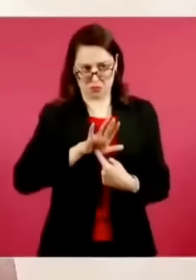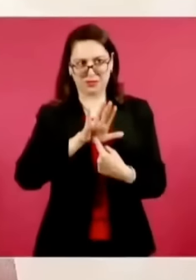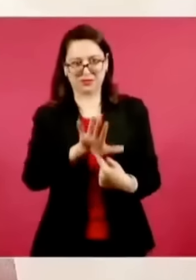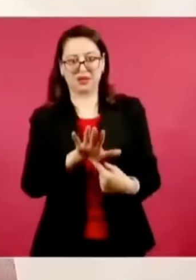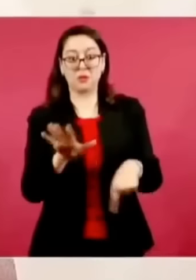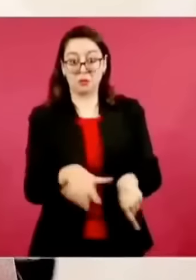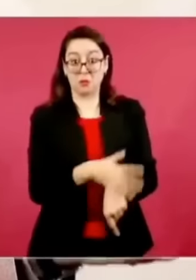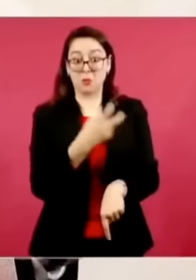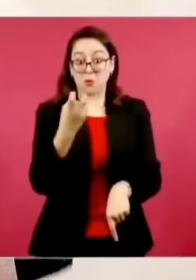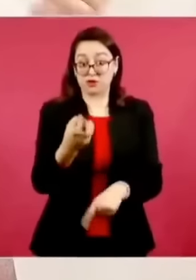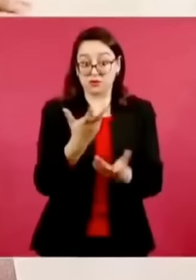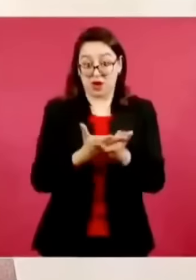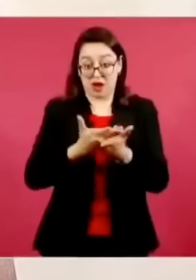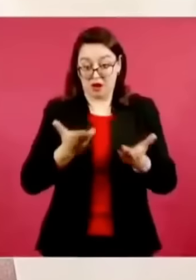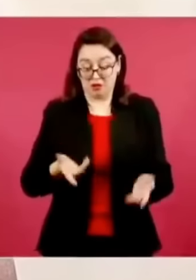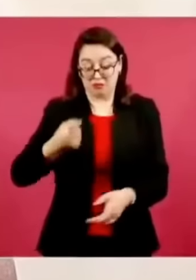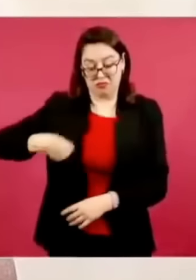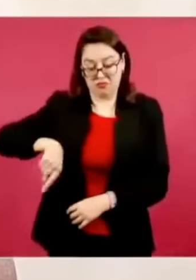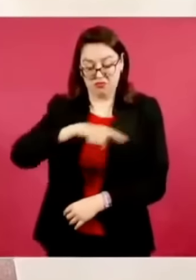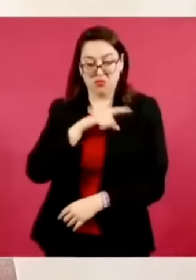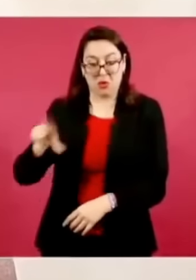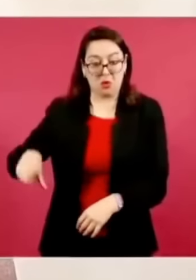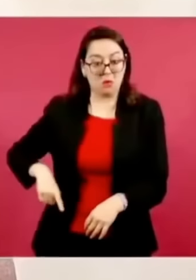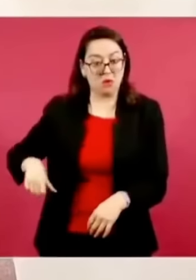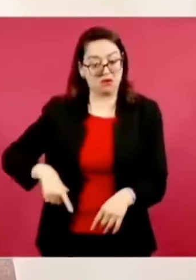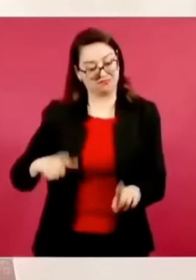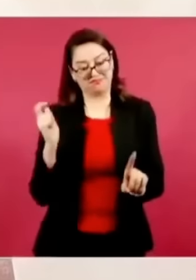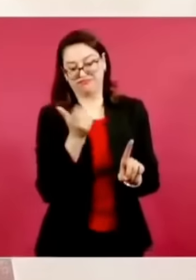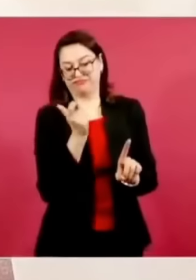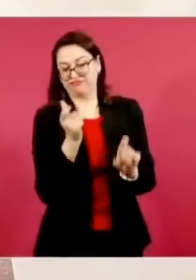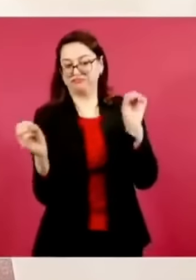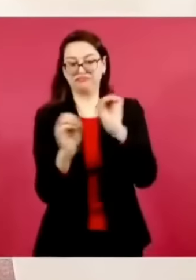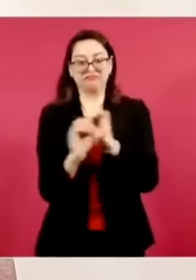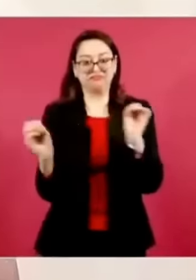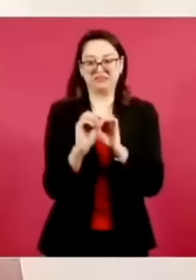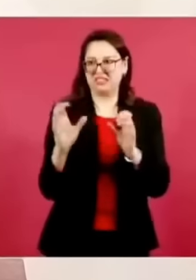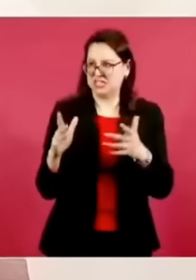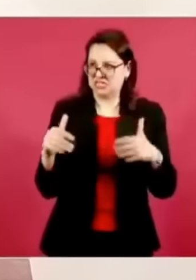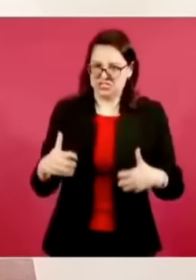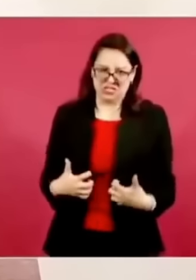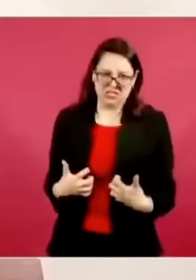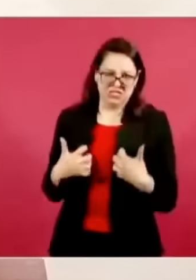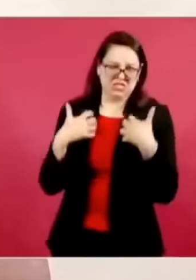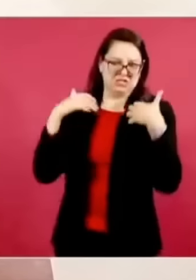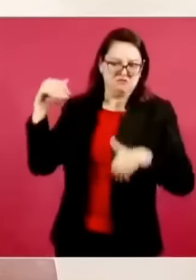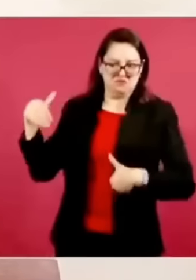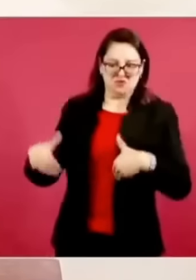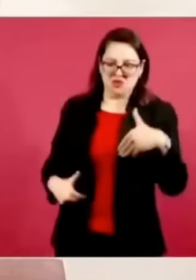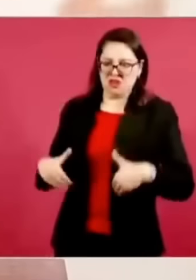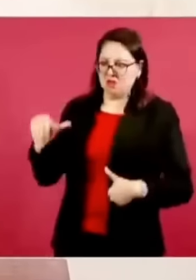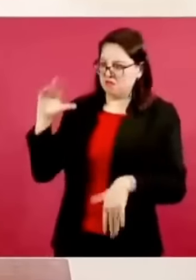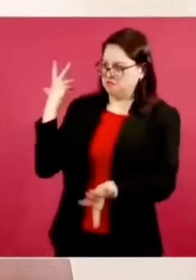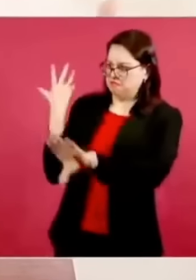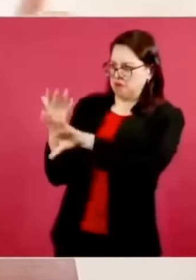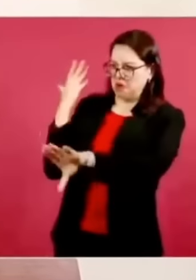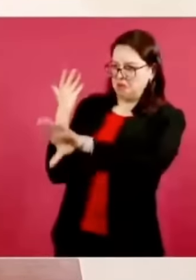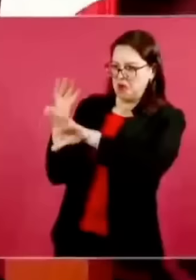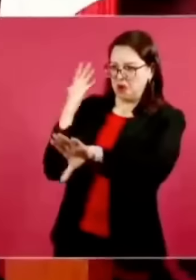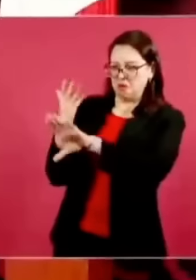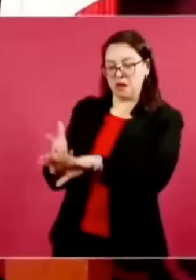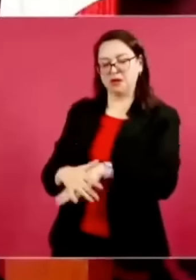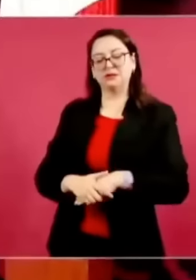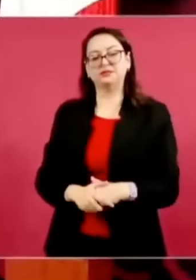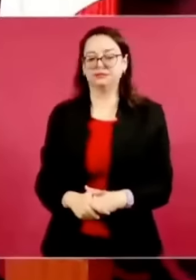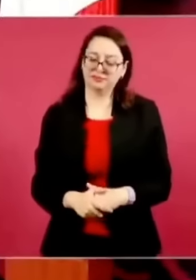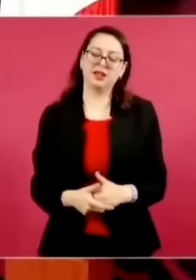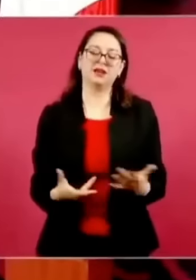pues no le gusta, le molesta lo nuestro. Para hablar claro, ¿no?